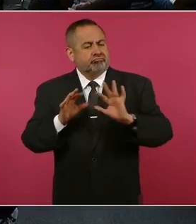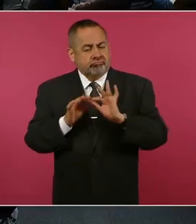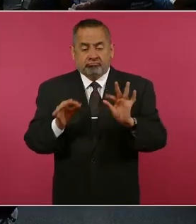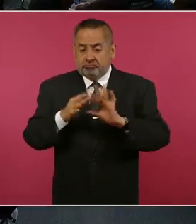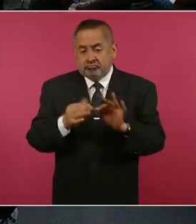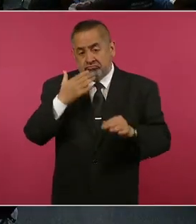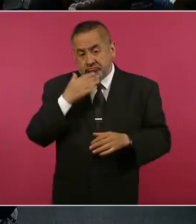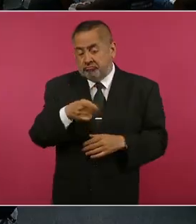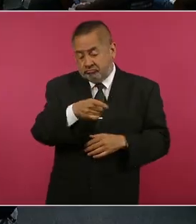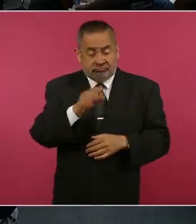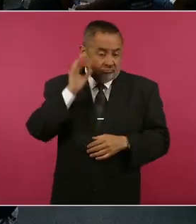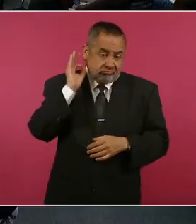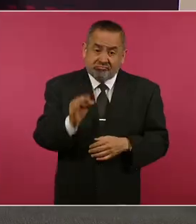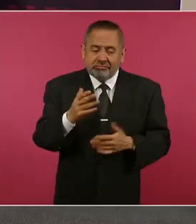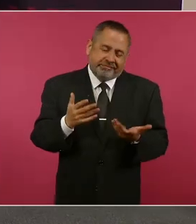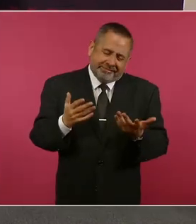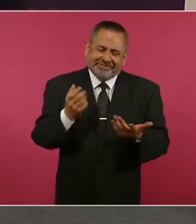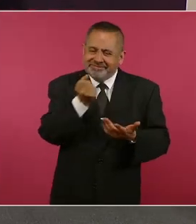para la crítica, que